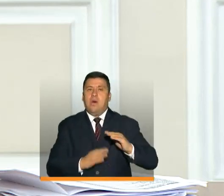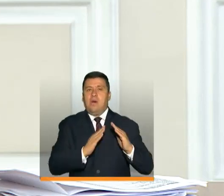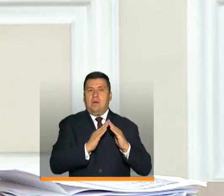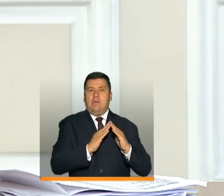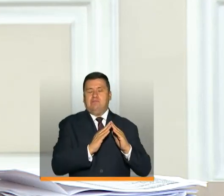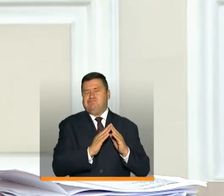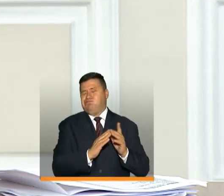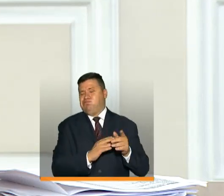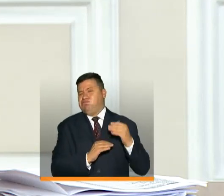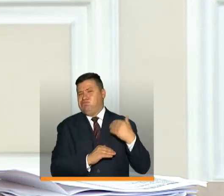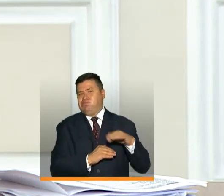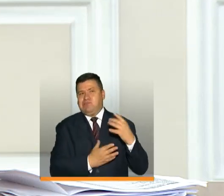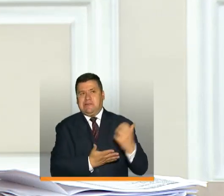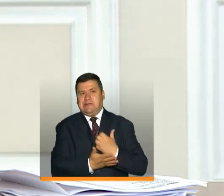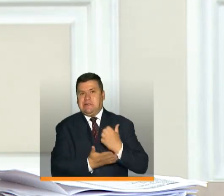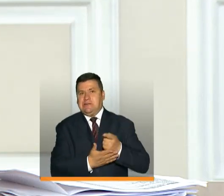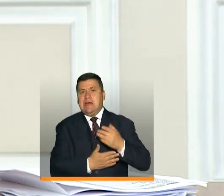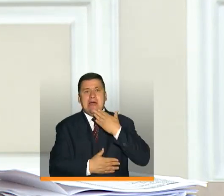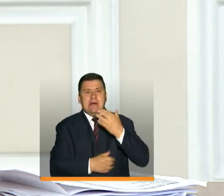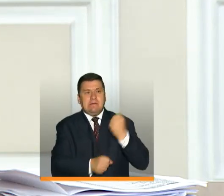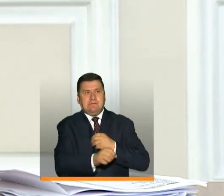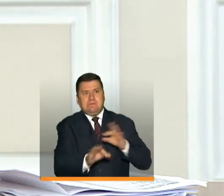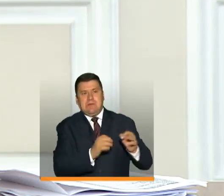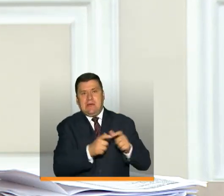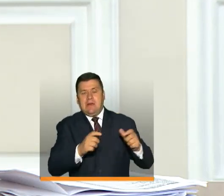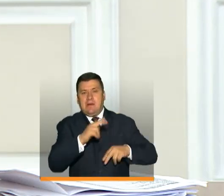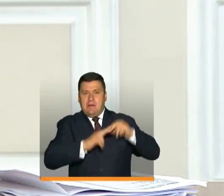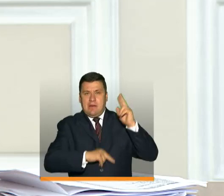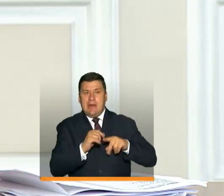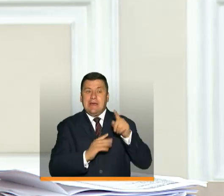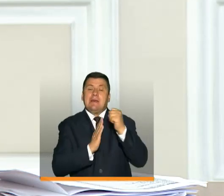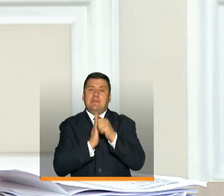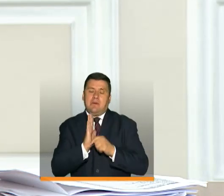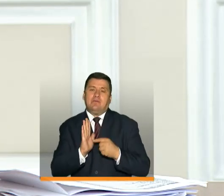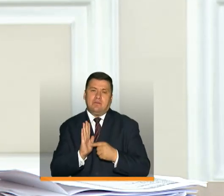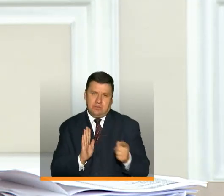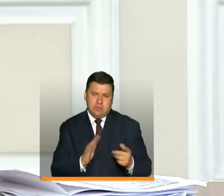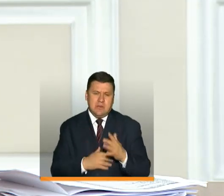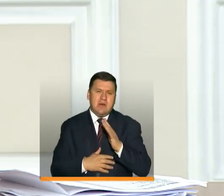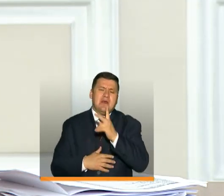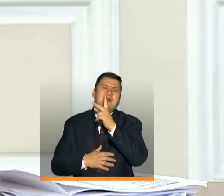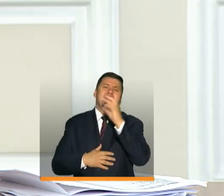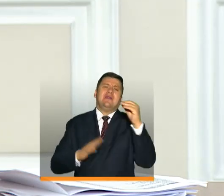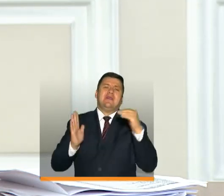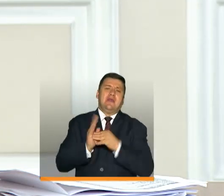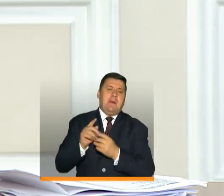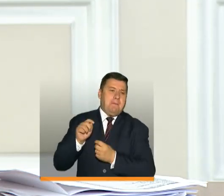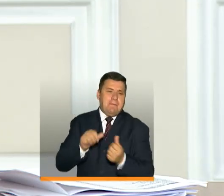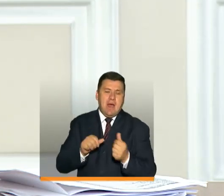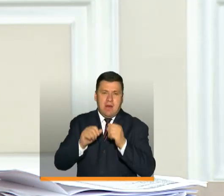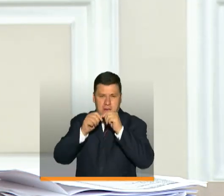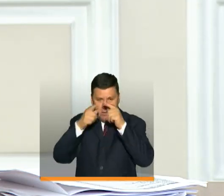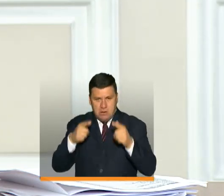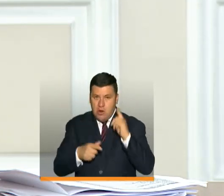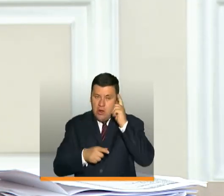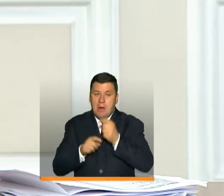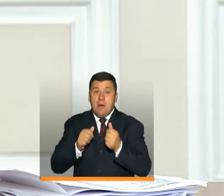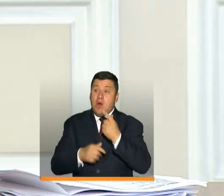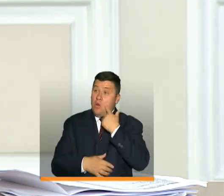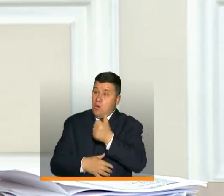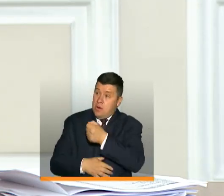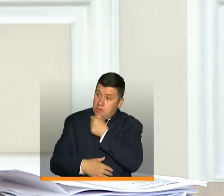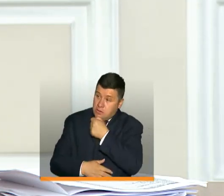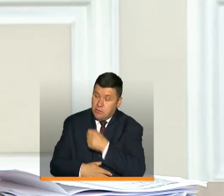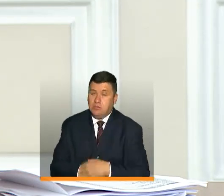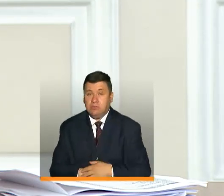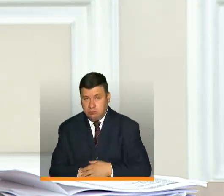altamente generador de empleos. Tenemos allí ese programa de los 200 mil subsidios de vivienda. Una muy buena